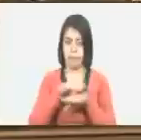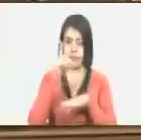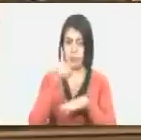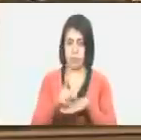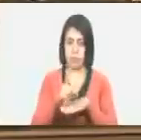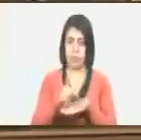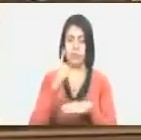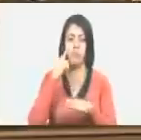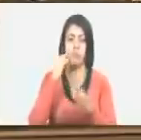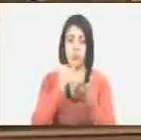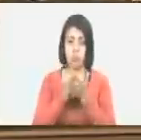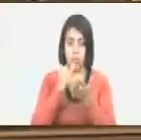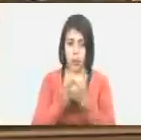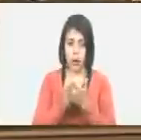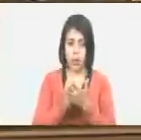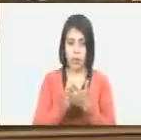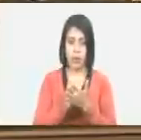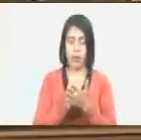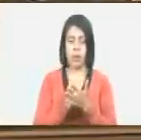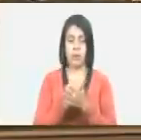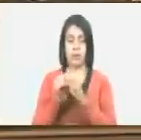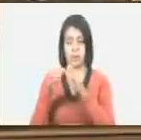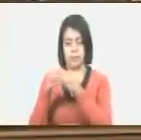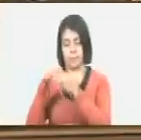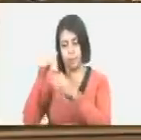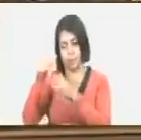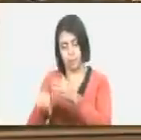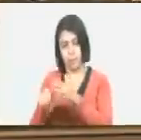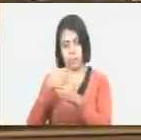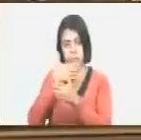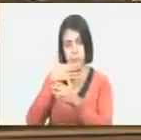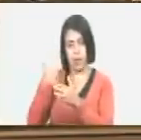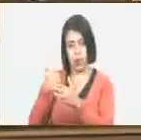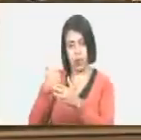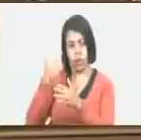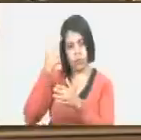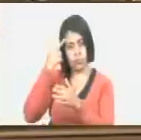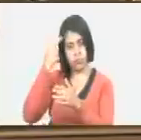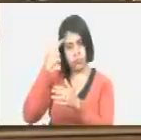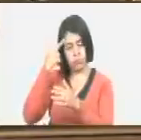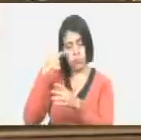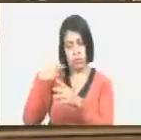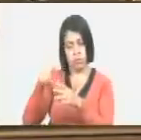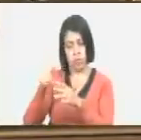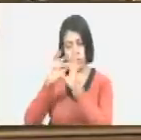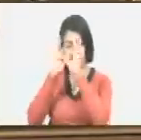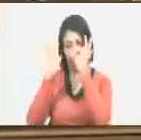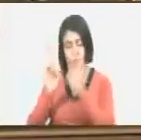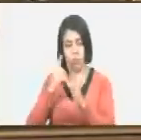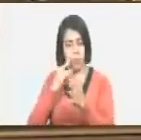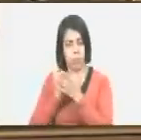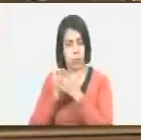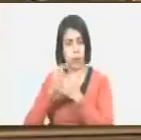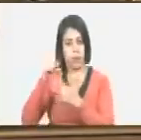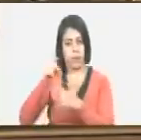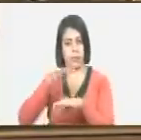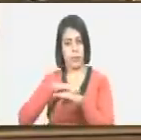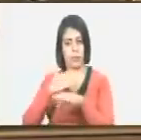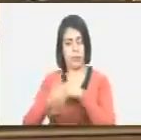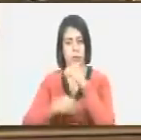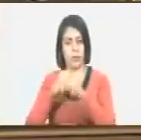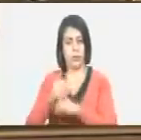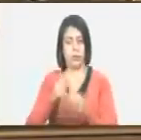deberán ser probados por la parte que esté en mejores condiciones de obtener los medios de prueba necesarios